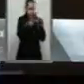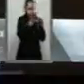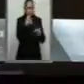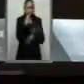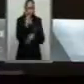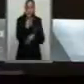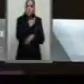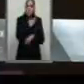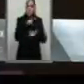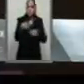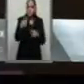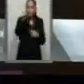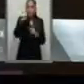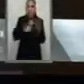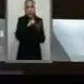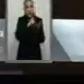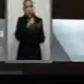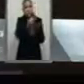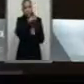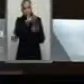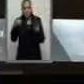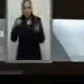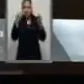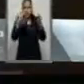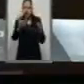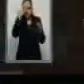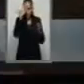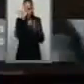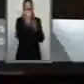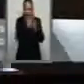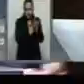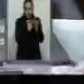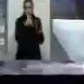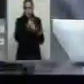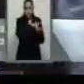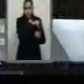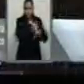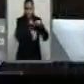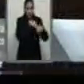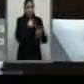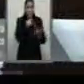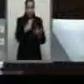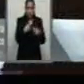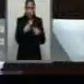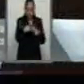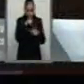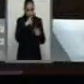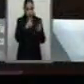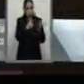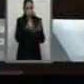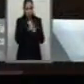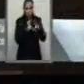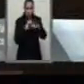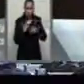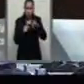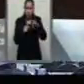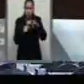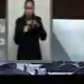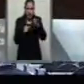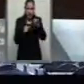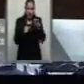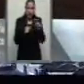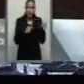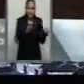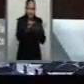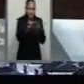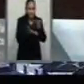capital. La reforma política no solo ha sido una demanda de la izquierda, sino de los habitantes de esta ciudad y de quienes la visitan.